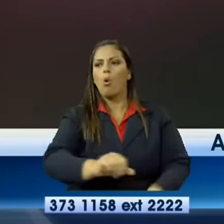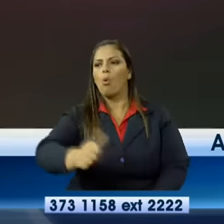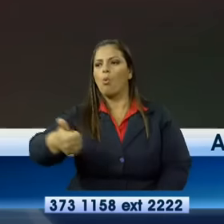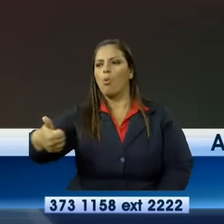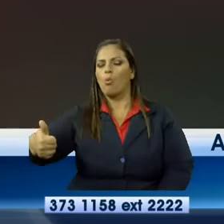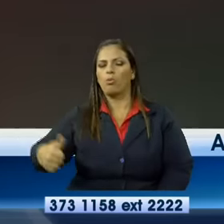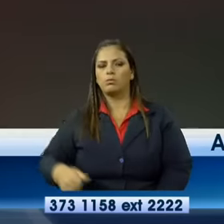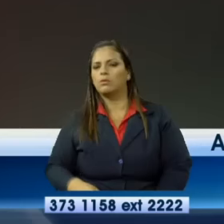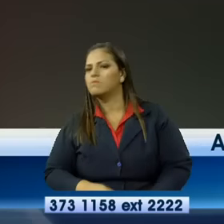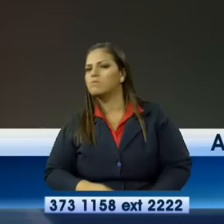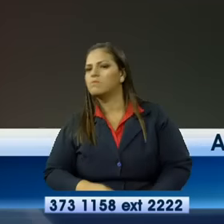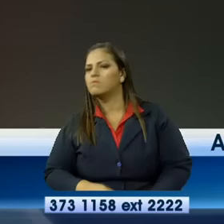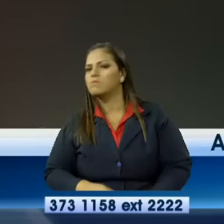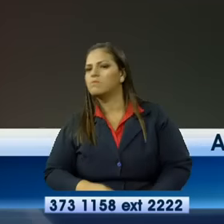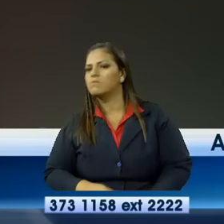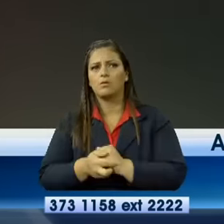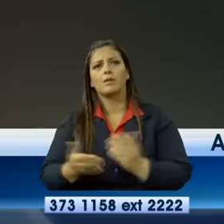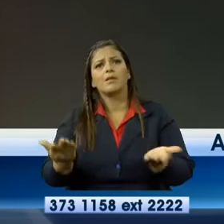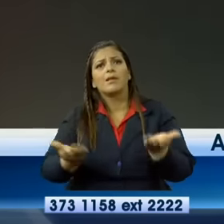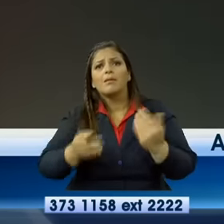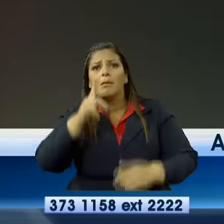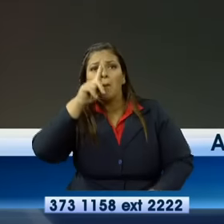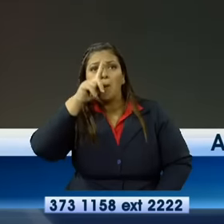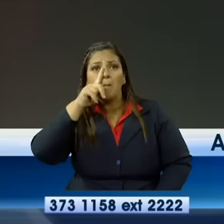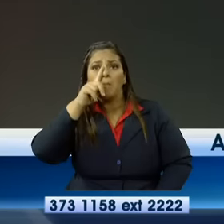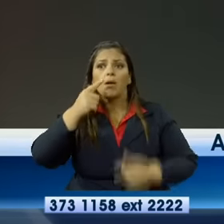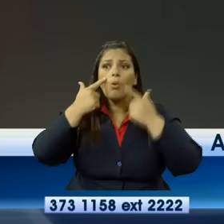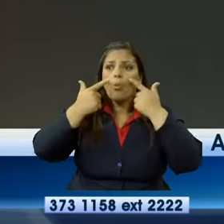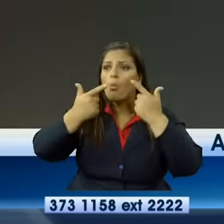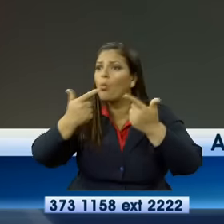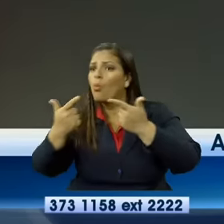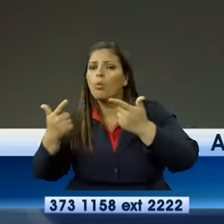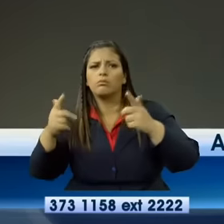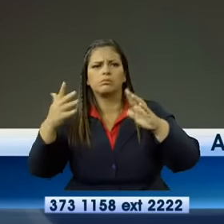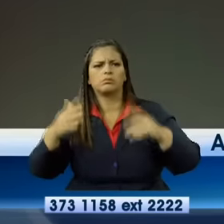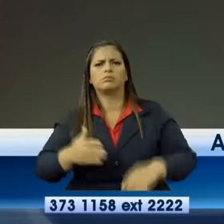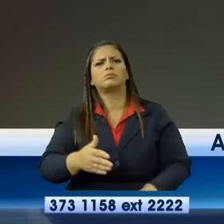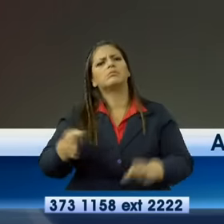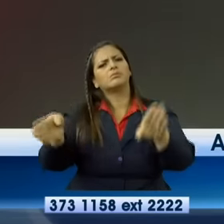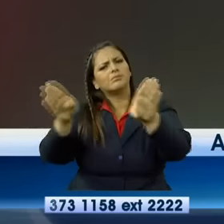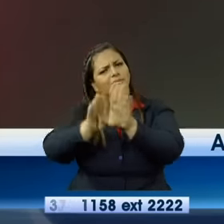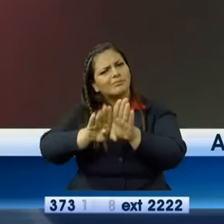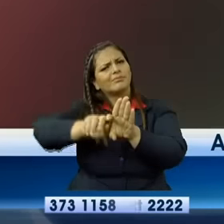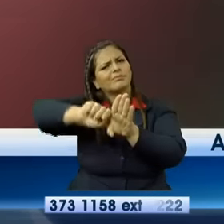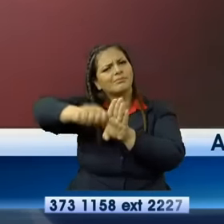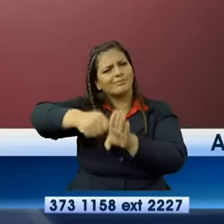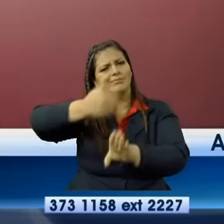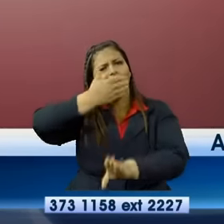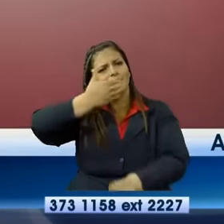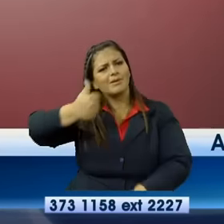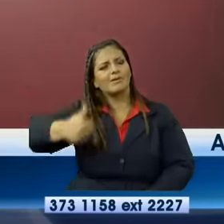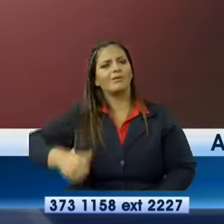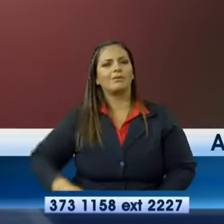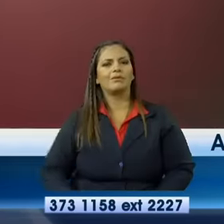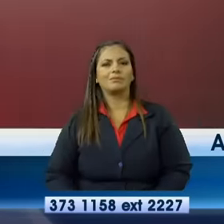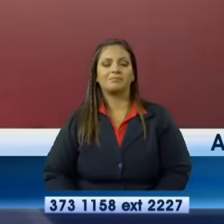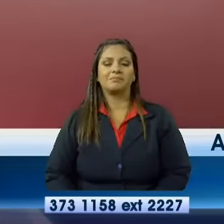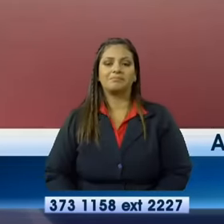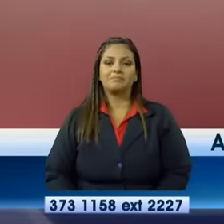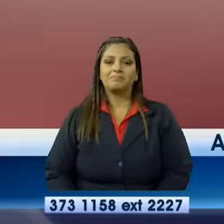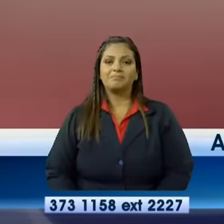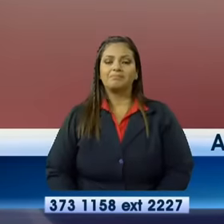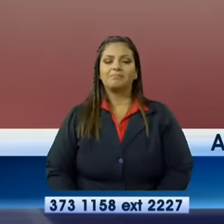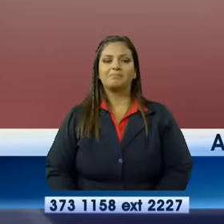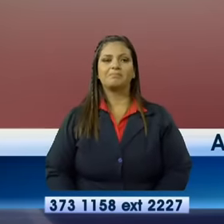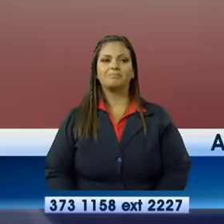mejor cierren con llave. Por supuesto. Hasta que vuelvan a tener el personal en los sitios respectivos. Operativos, ¿no? En este caso, claro que sí. Pero bueno, ahí